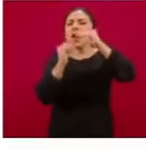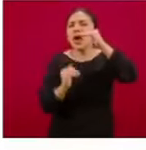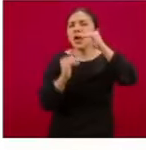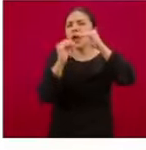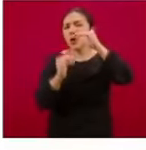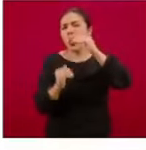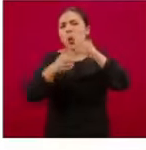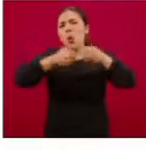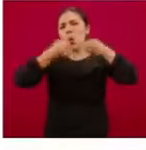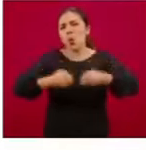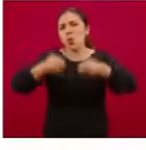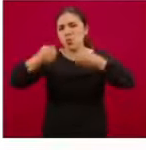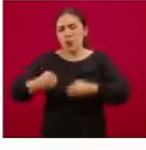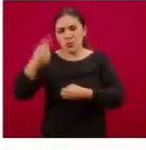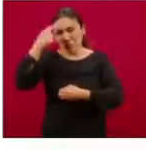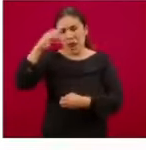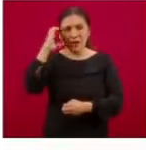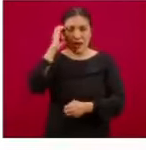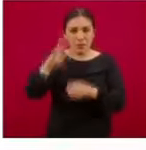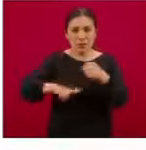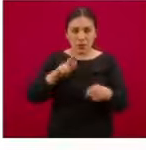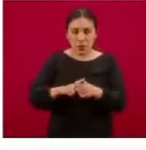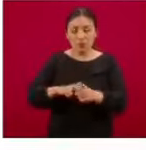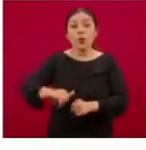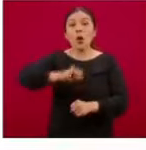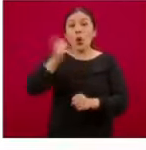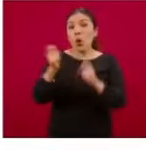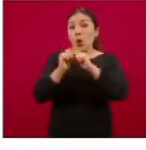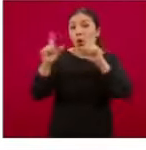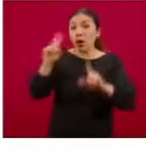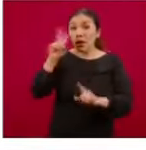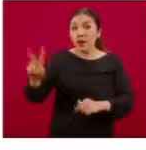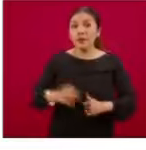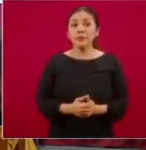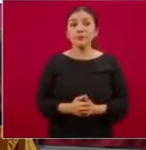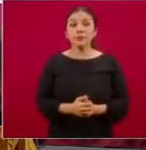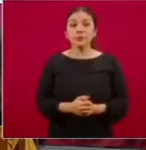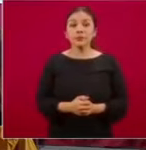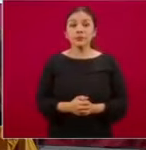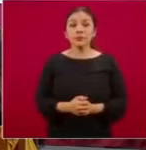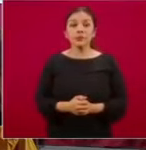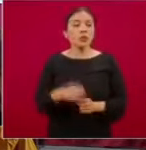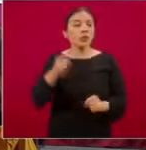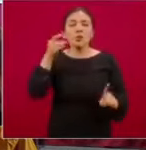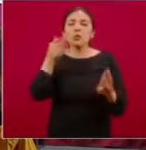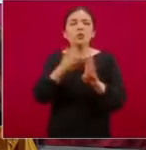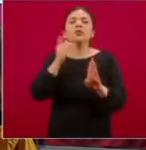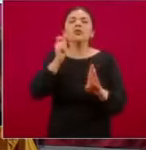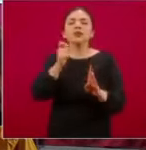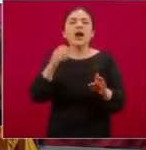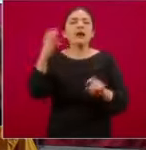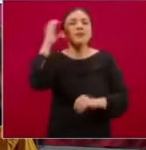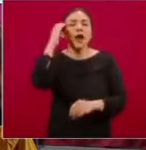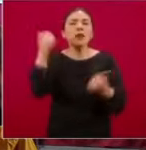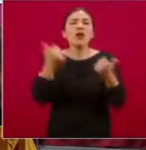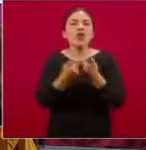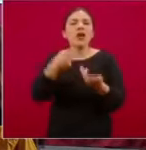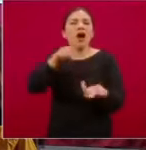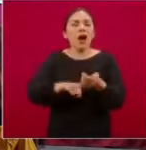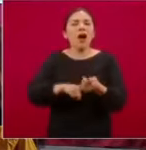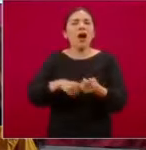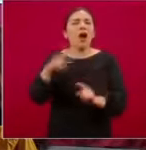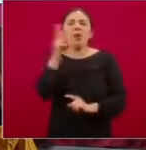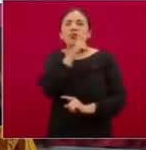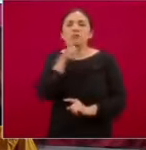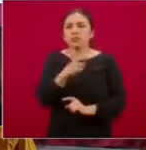de ocupación de este tipo de camas. Si vemos la siguiente diapositiva, nos enfocamos ahora en las camas con ventilador para los pacientes